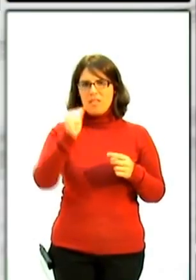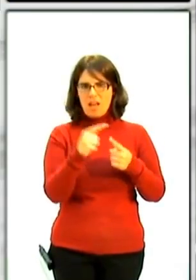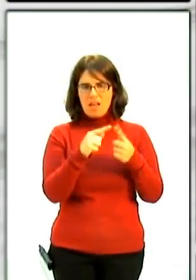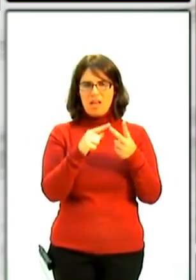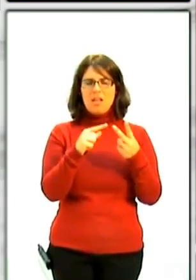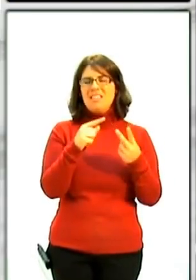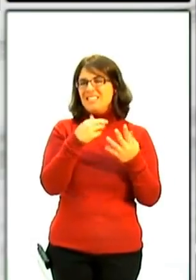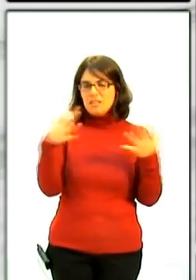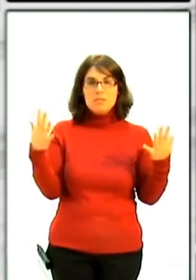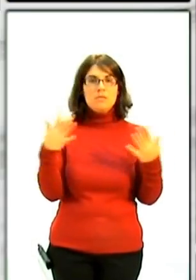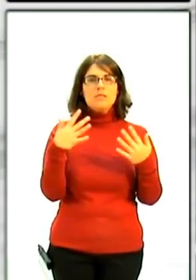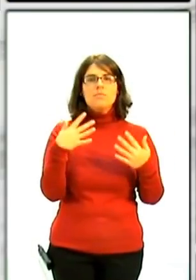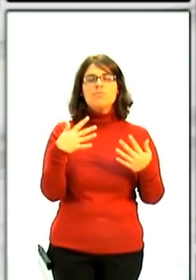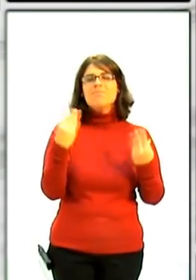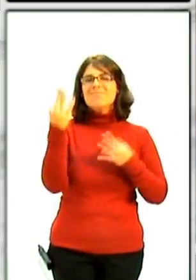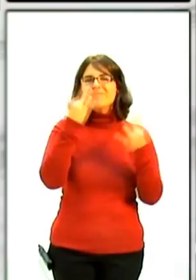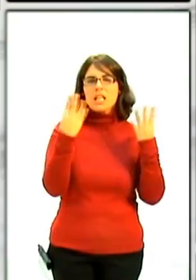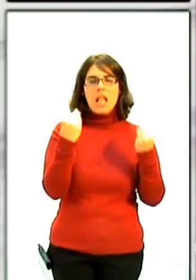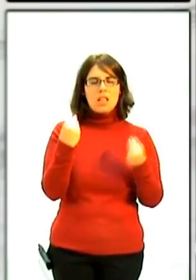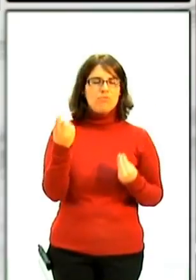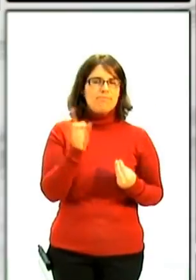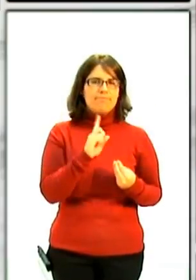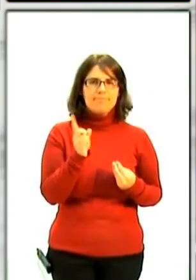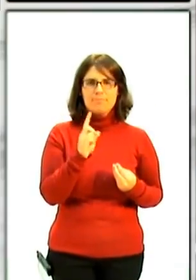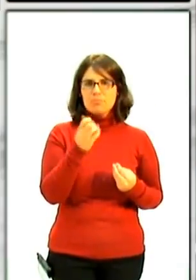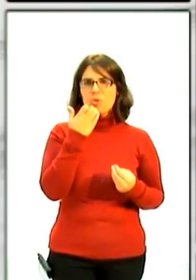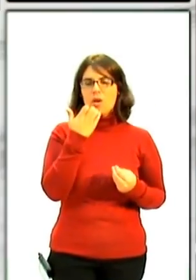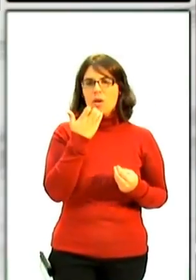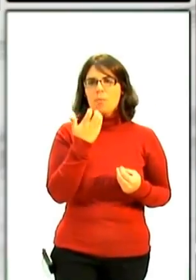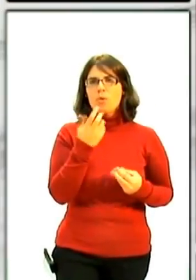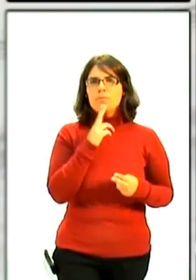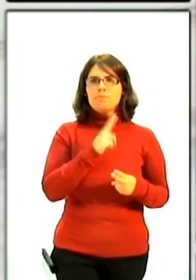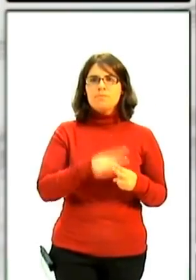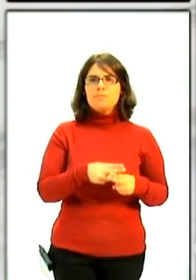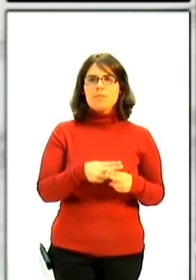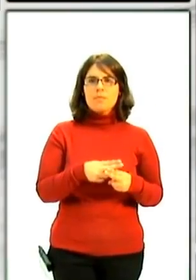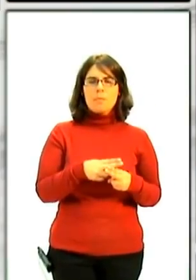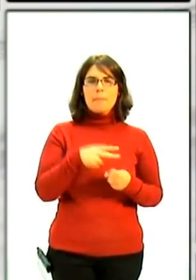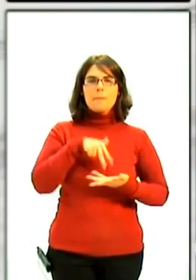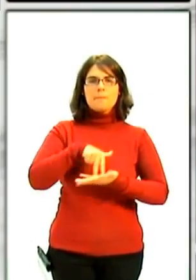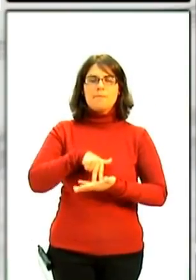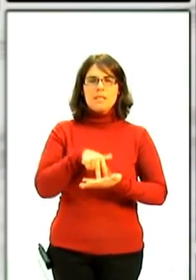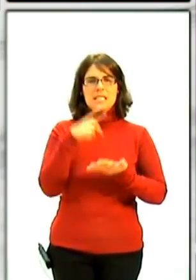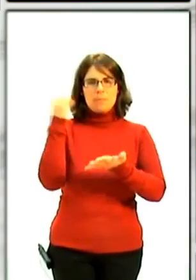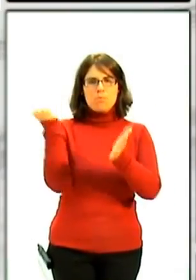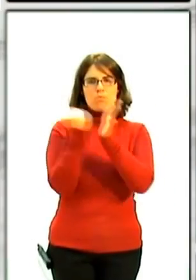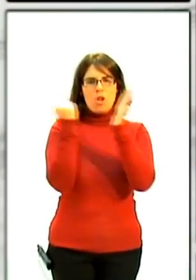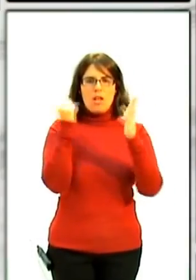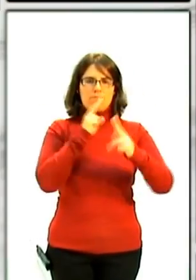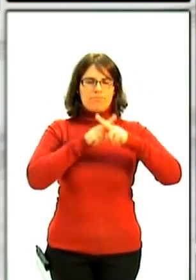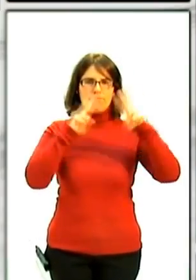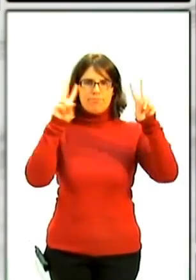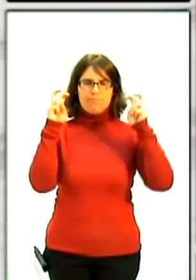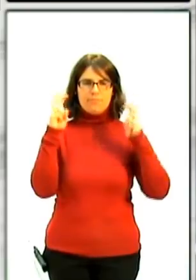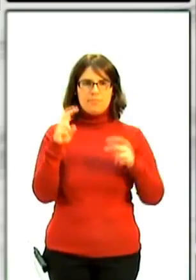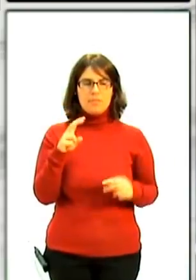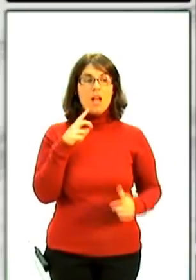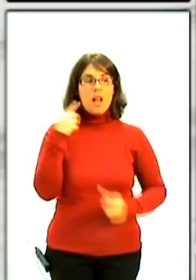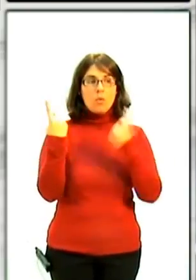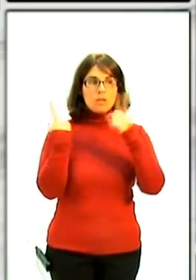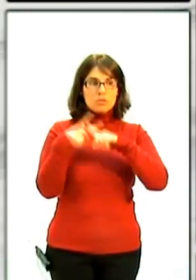tan necesaria para indicar ciertas cosas. Por ejemplo, utilizamos lo que se denomina posición simbólica, que es que para algunas